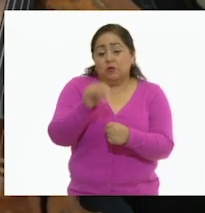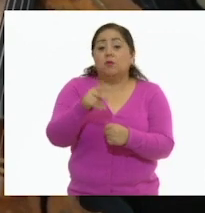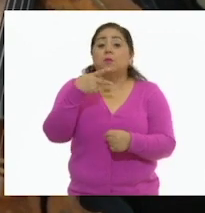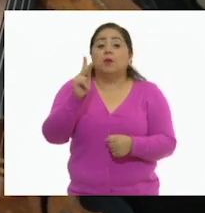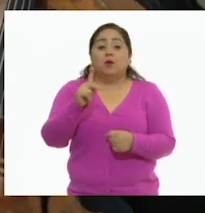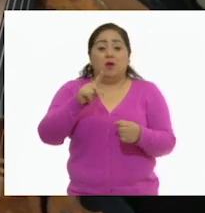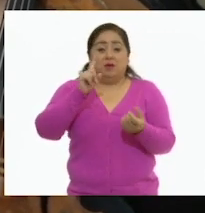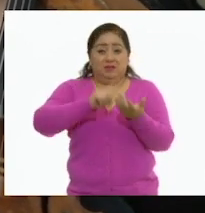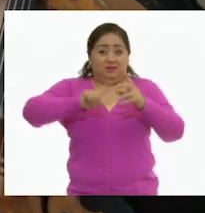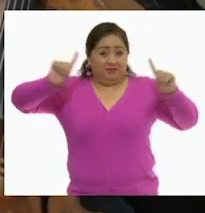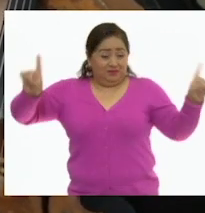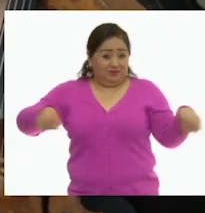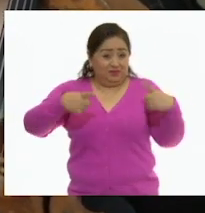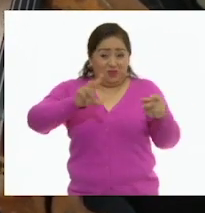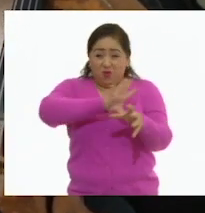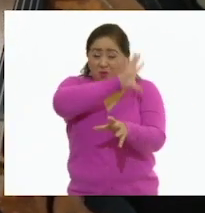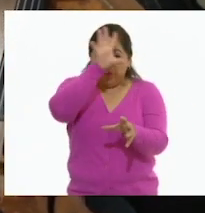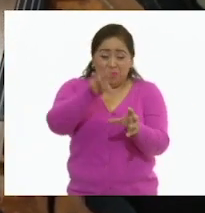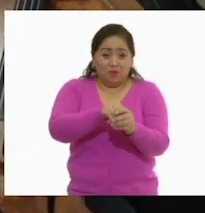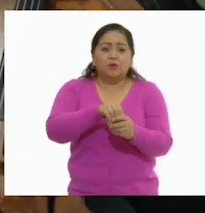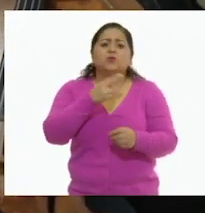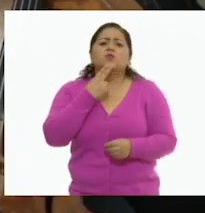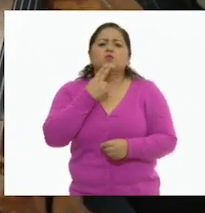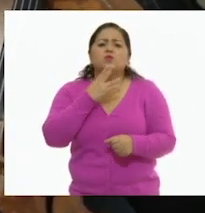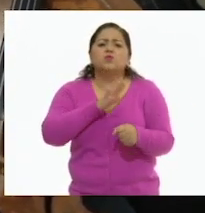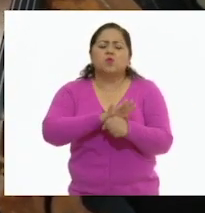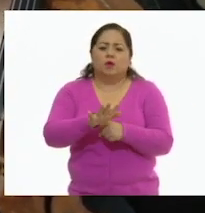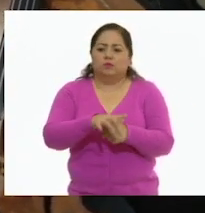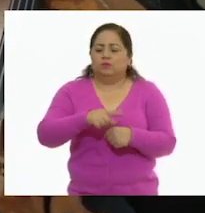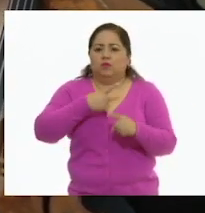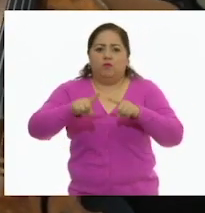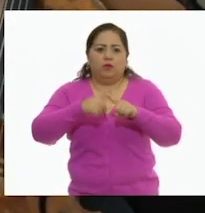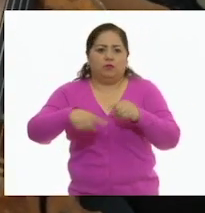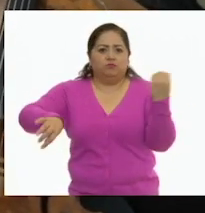de la orquesta sinfónica completa, utilizamos 12 chelos.